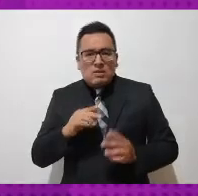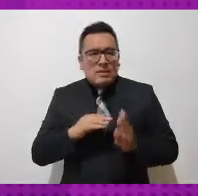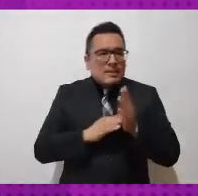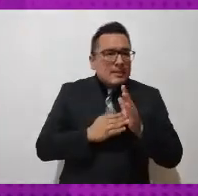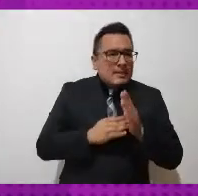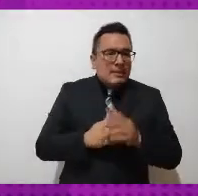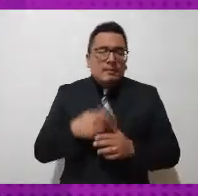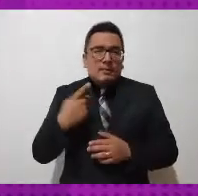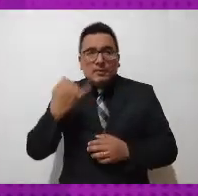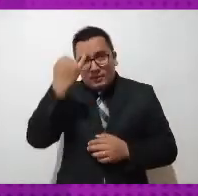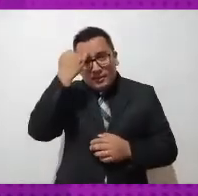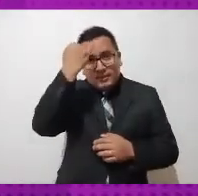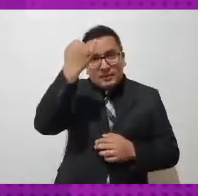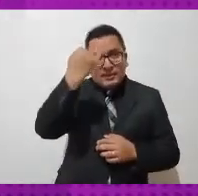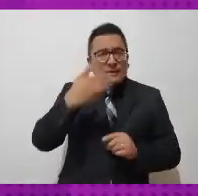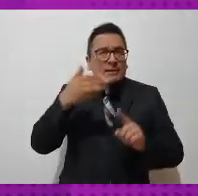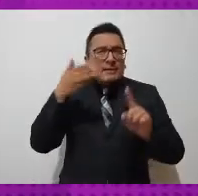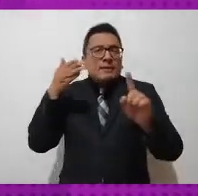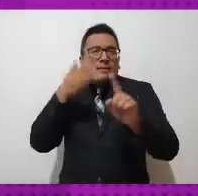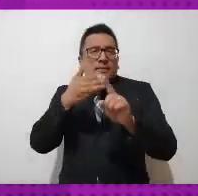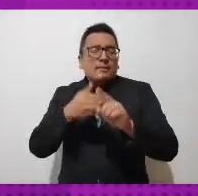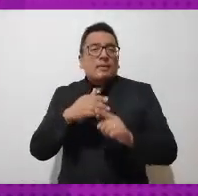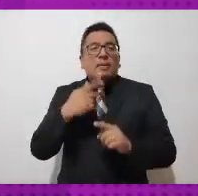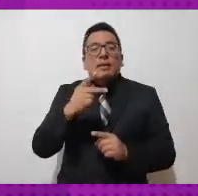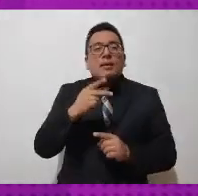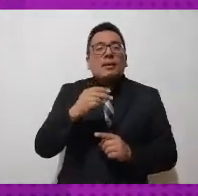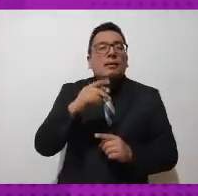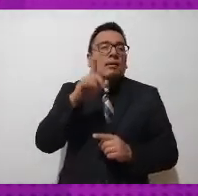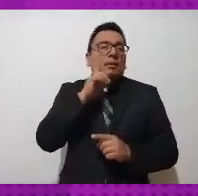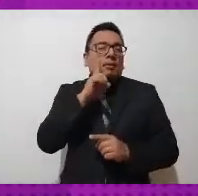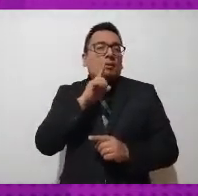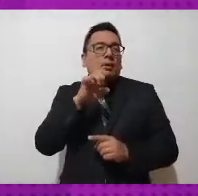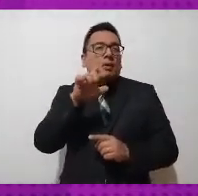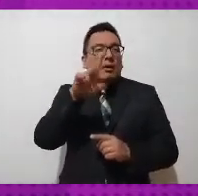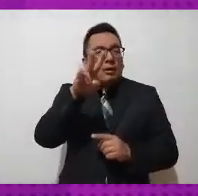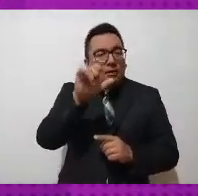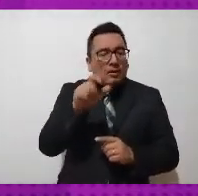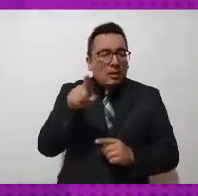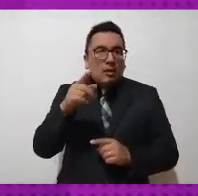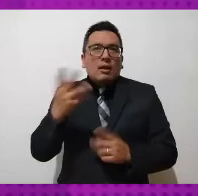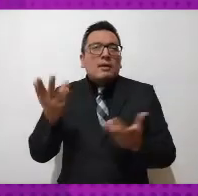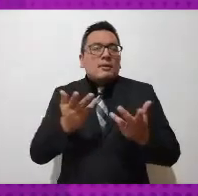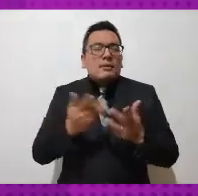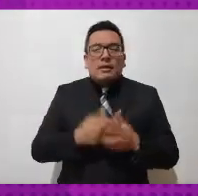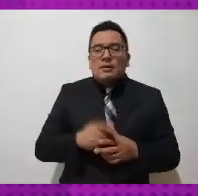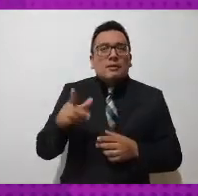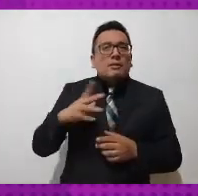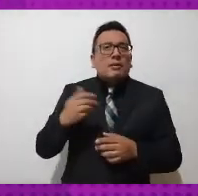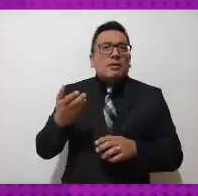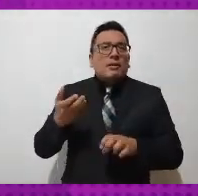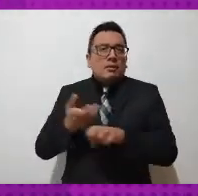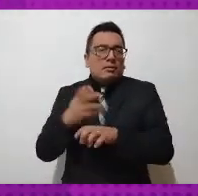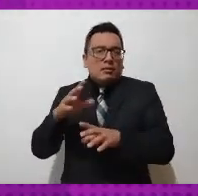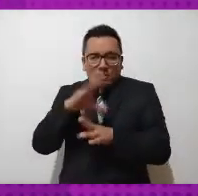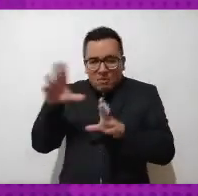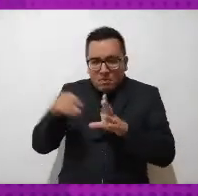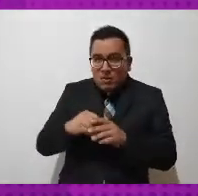mucho la ideología de Elvia Carrillo Puerto, ella recorrió todo el estado, pues